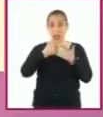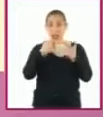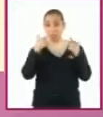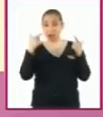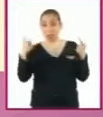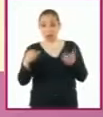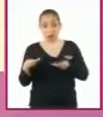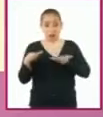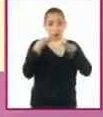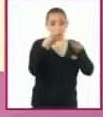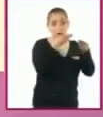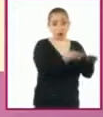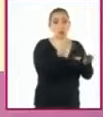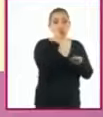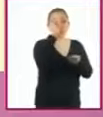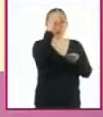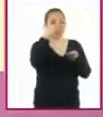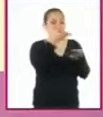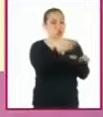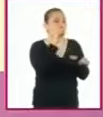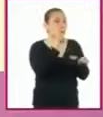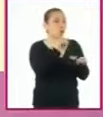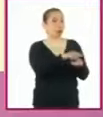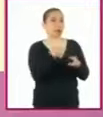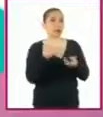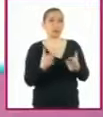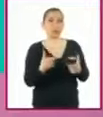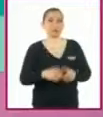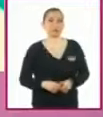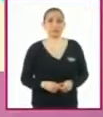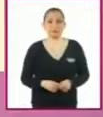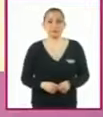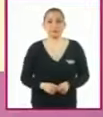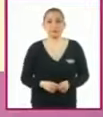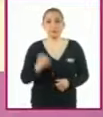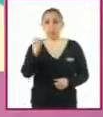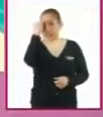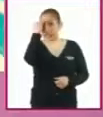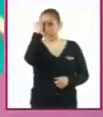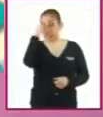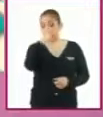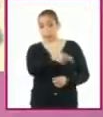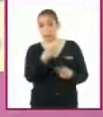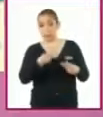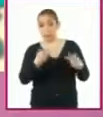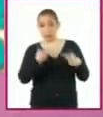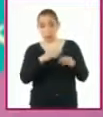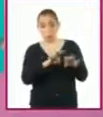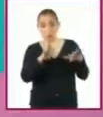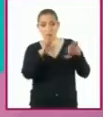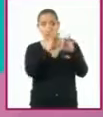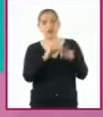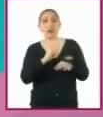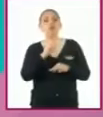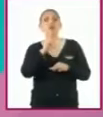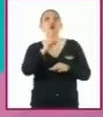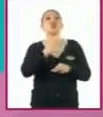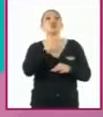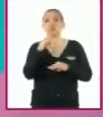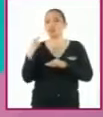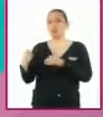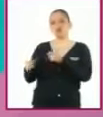fue entregado por un espíritu a una dama noble. Los hindúes consideraron más importante la música vocal que con